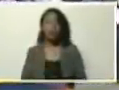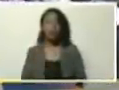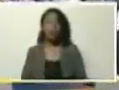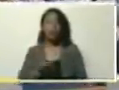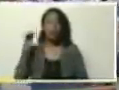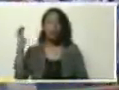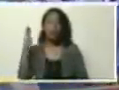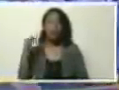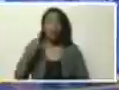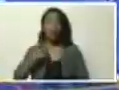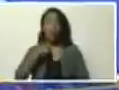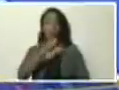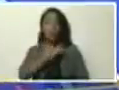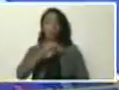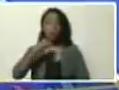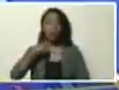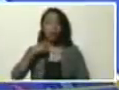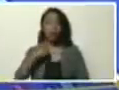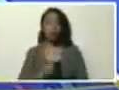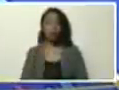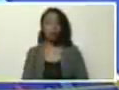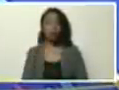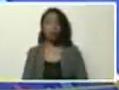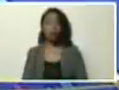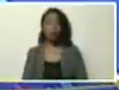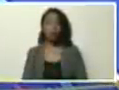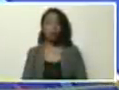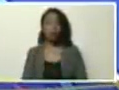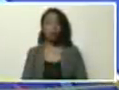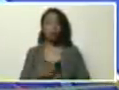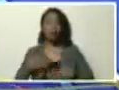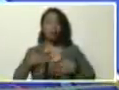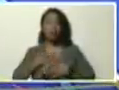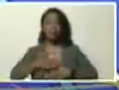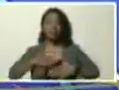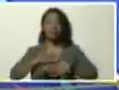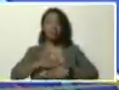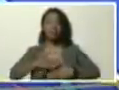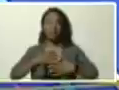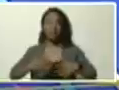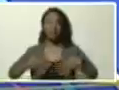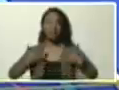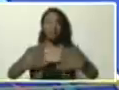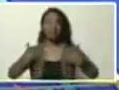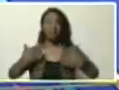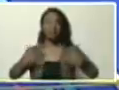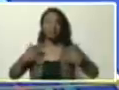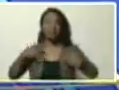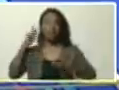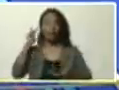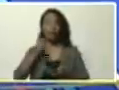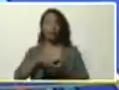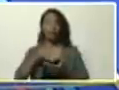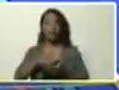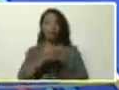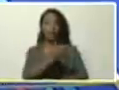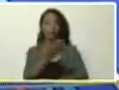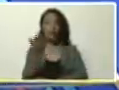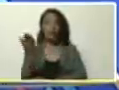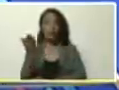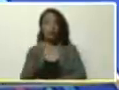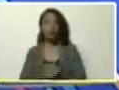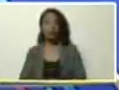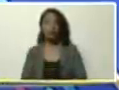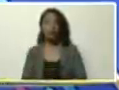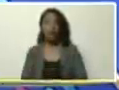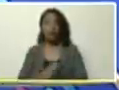venir personalmente a disfrutar de la presencia de ustedes,